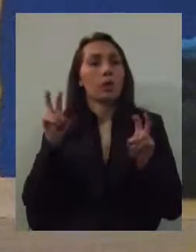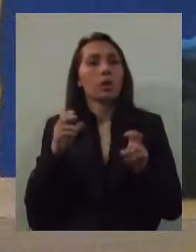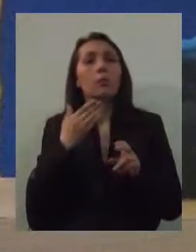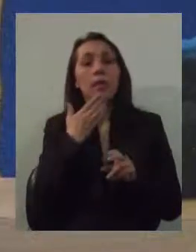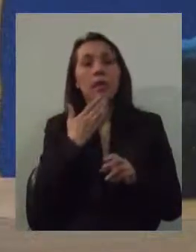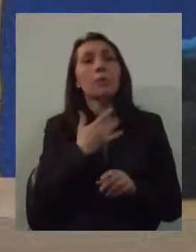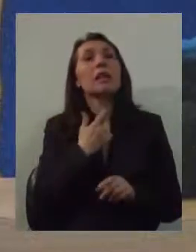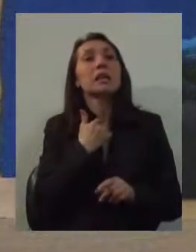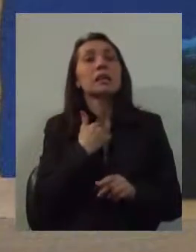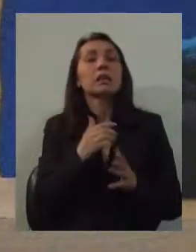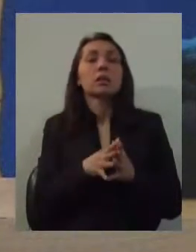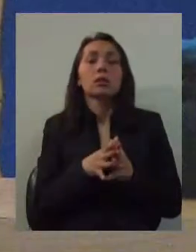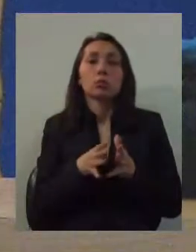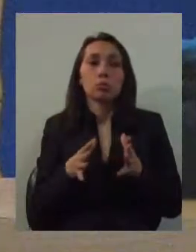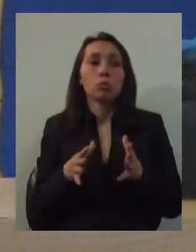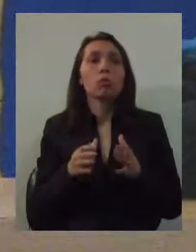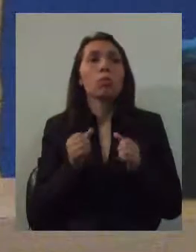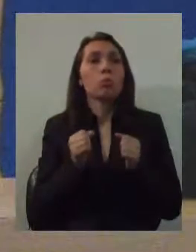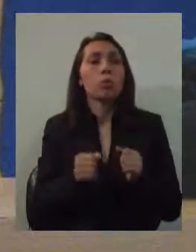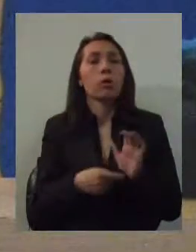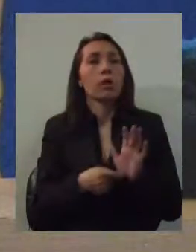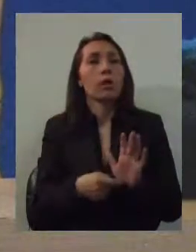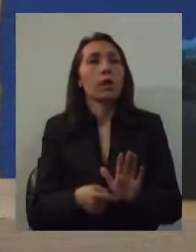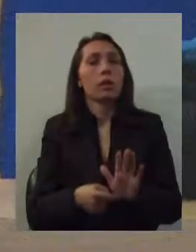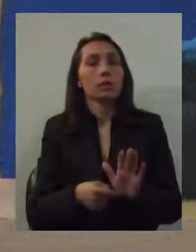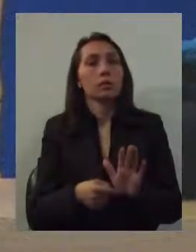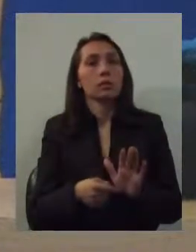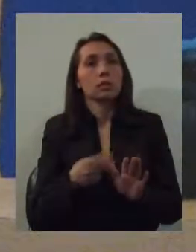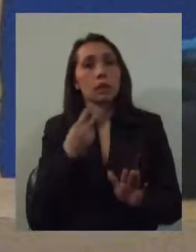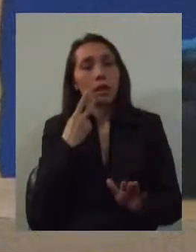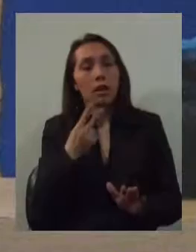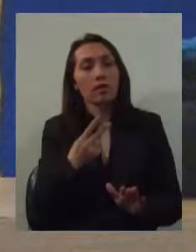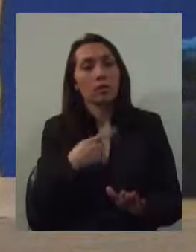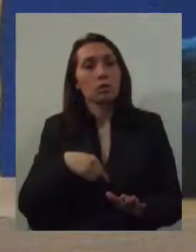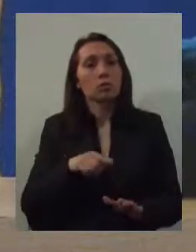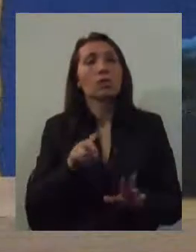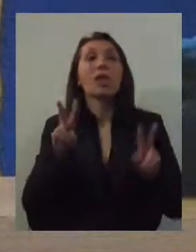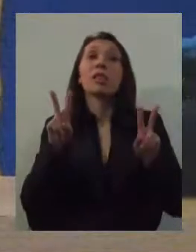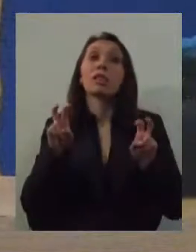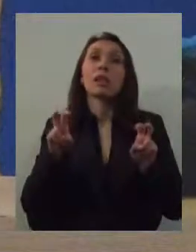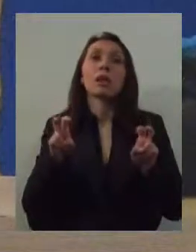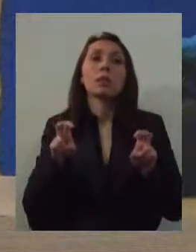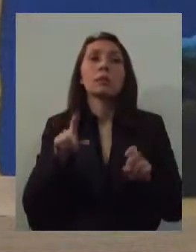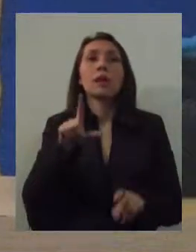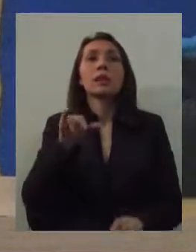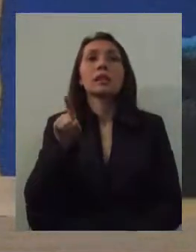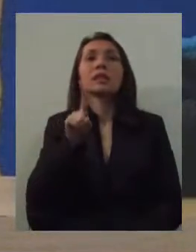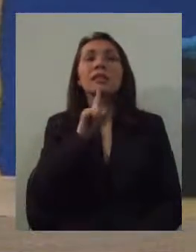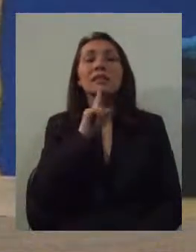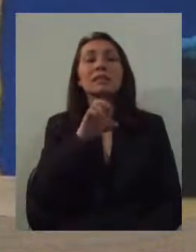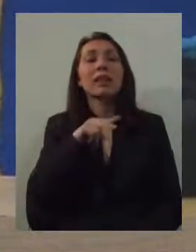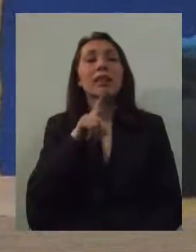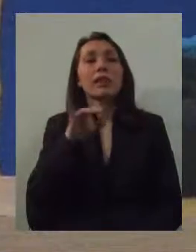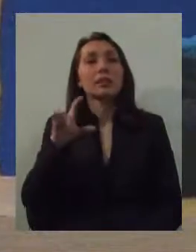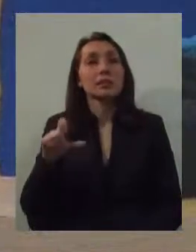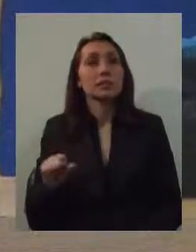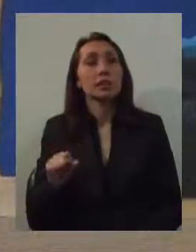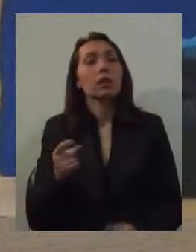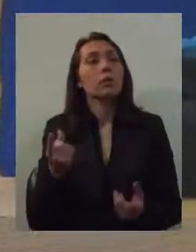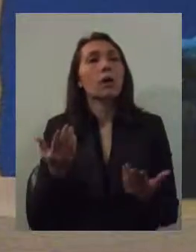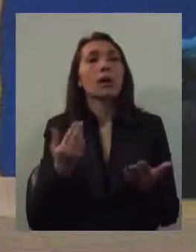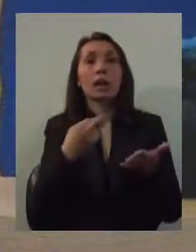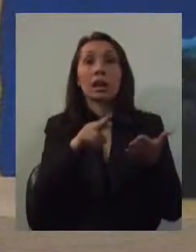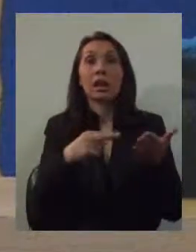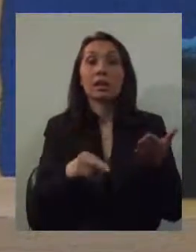que me interesa mucho que lo pongamos acá sobre la mesa es el tema de la litispendencia. O sea, normalmente entre los